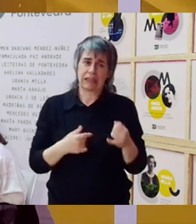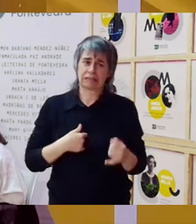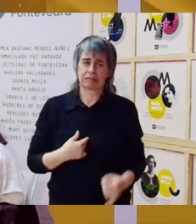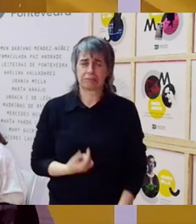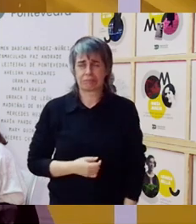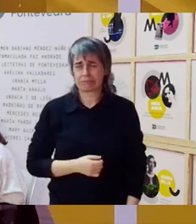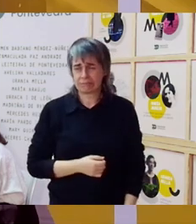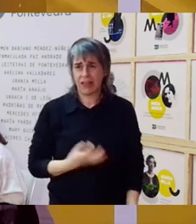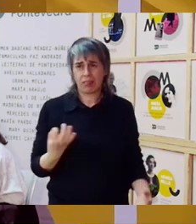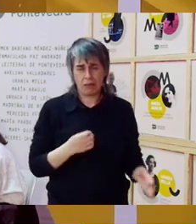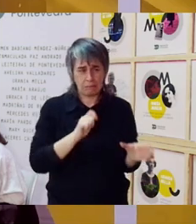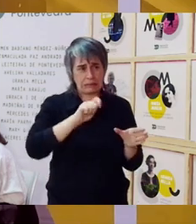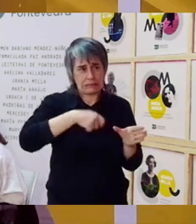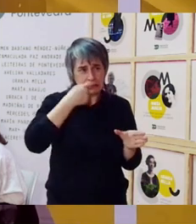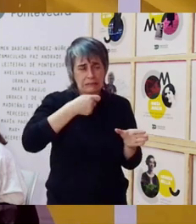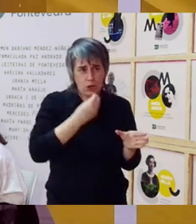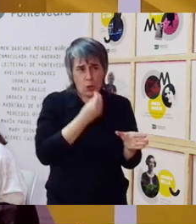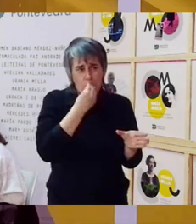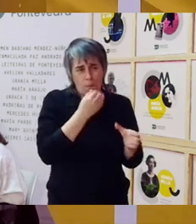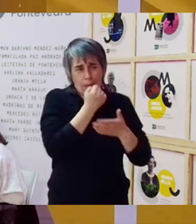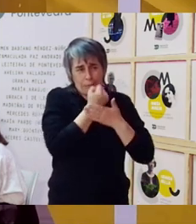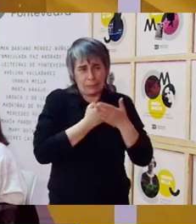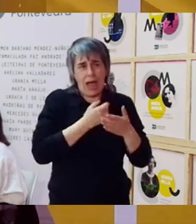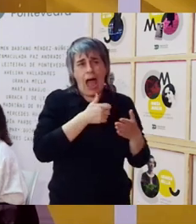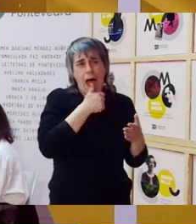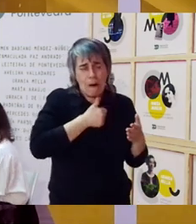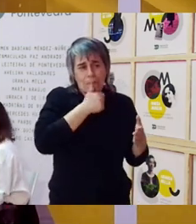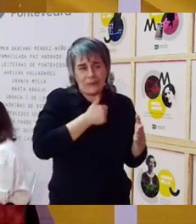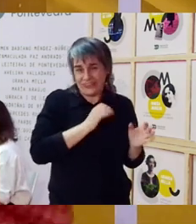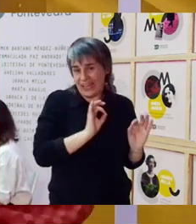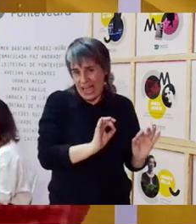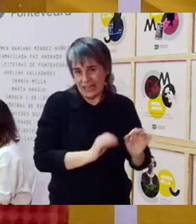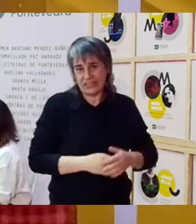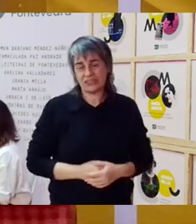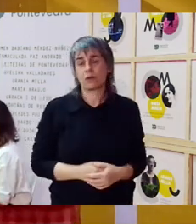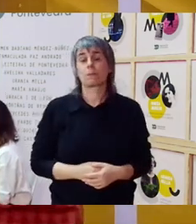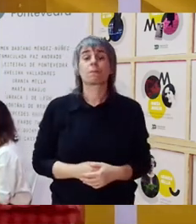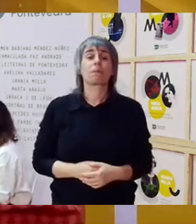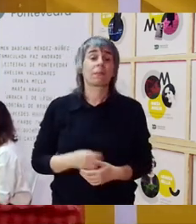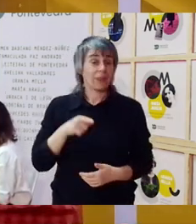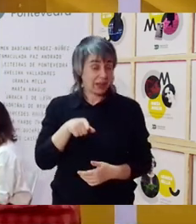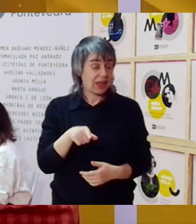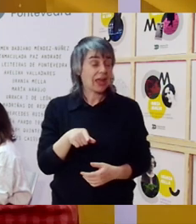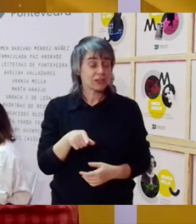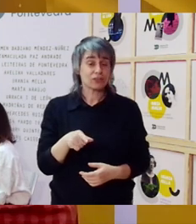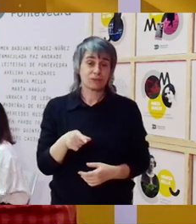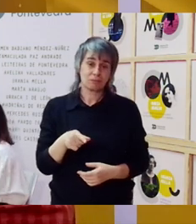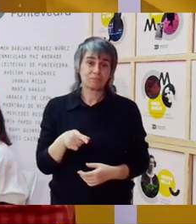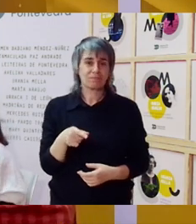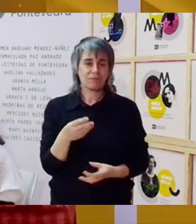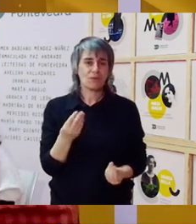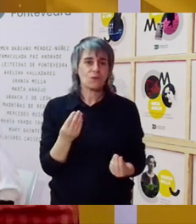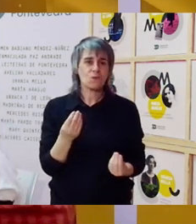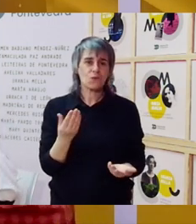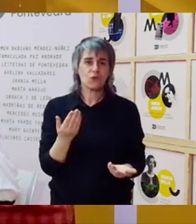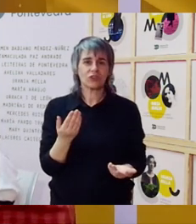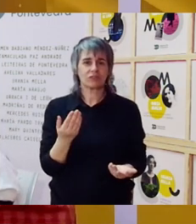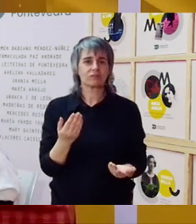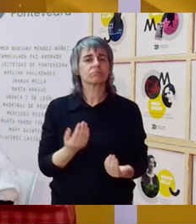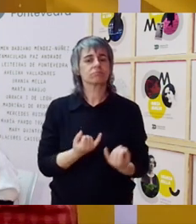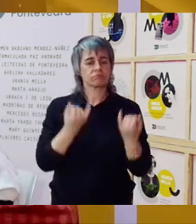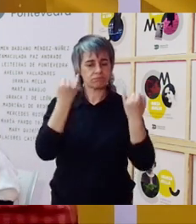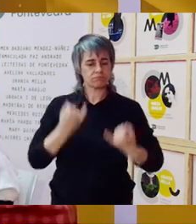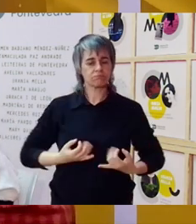comer outra ración botando as tripas. Sí, en eso era bastante... Era moi, moi dereita,